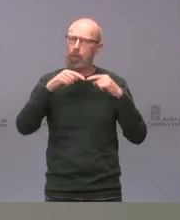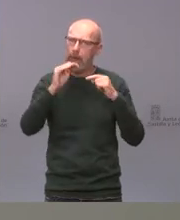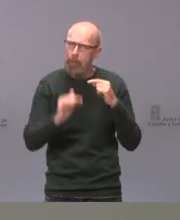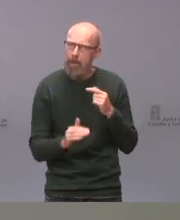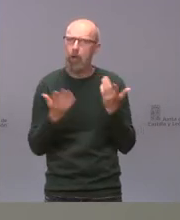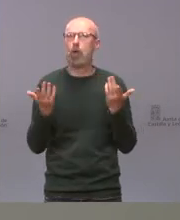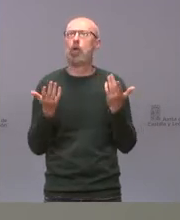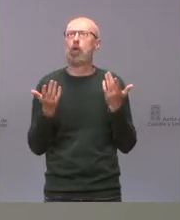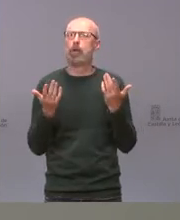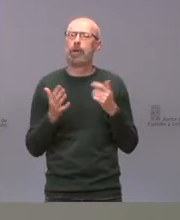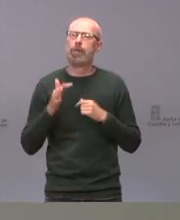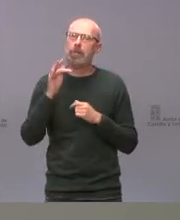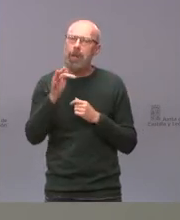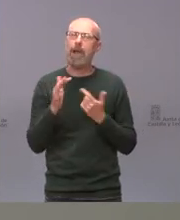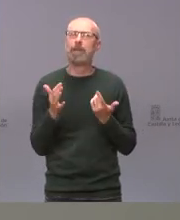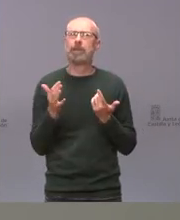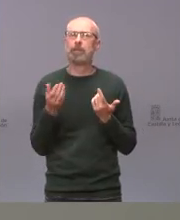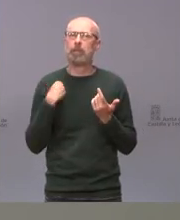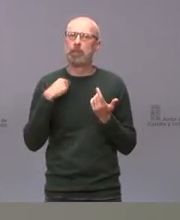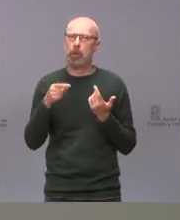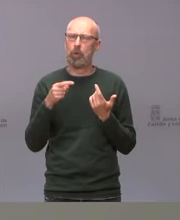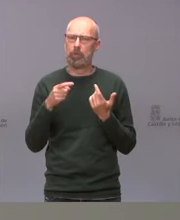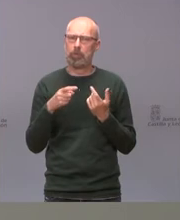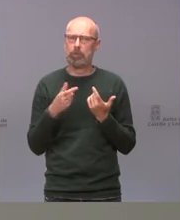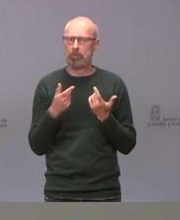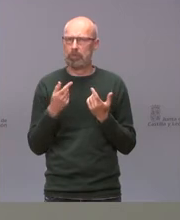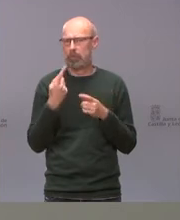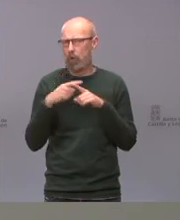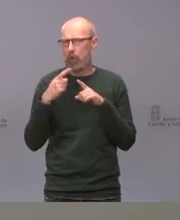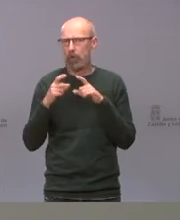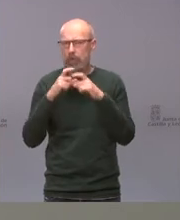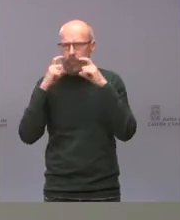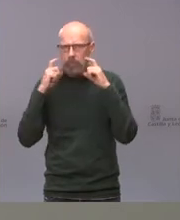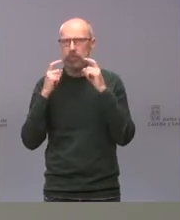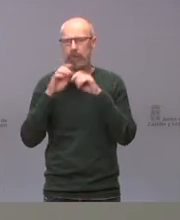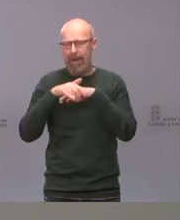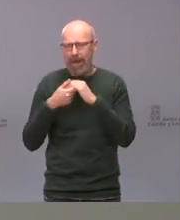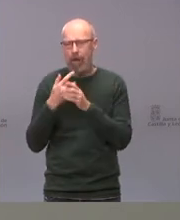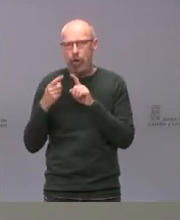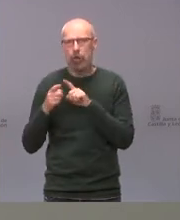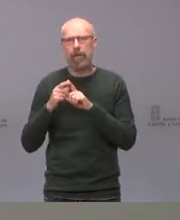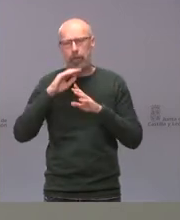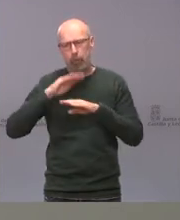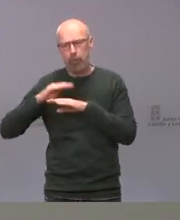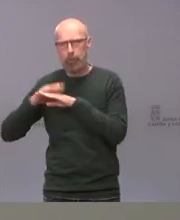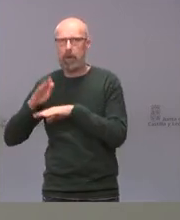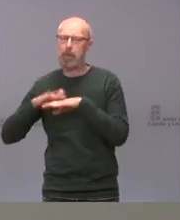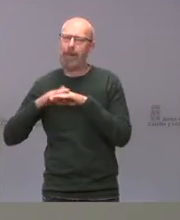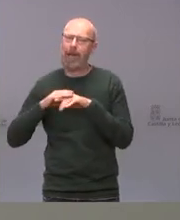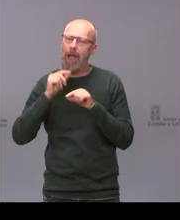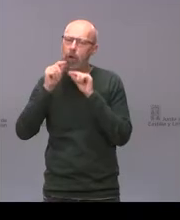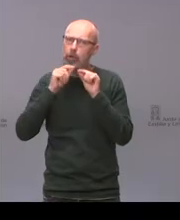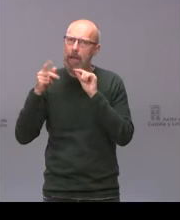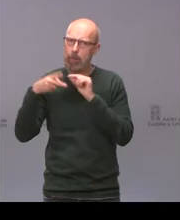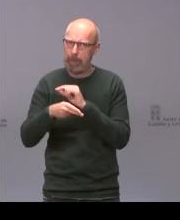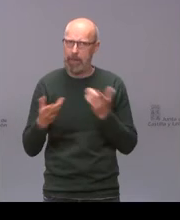con utilizar esas medidas que nos pueden de alguna manera ayudar a disminuir los contagios. En cuanto a la situación